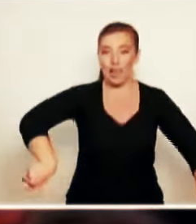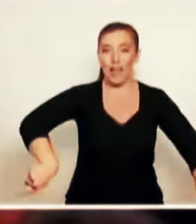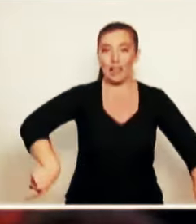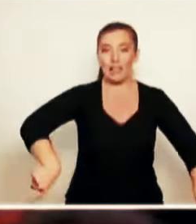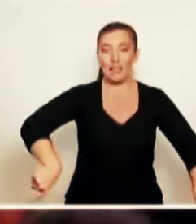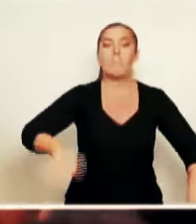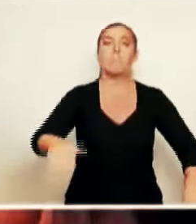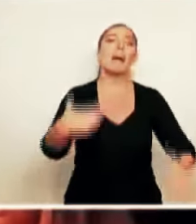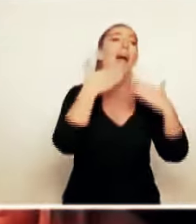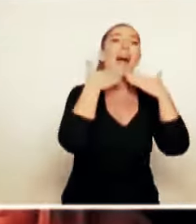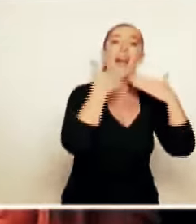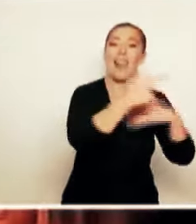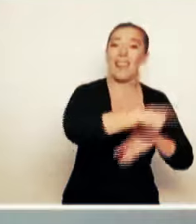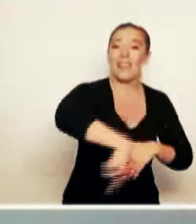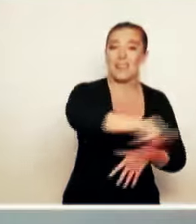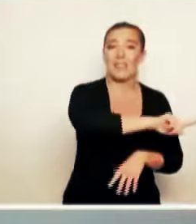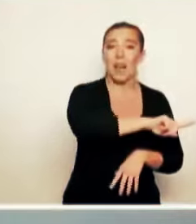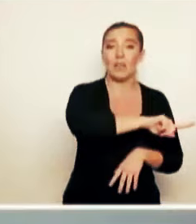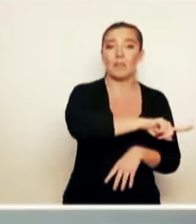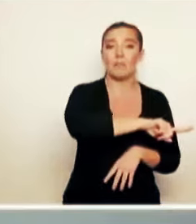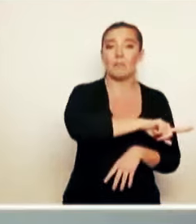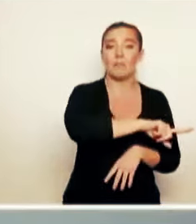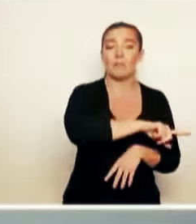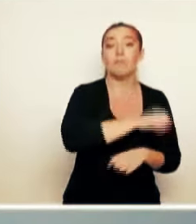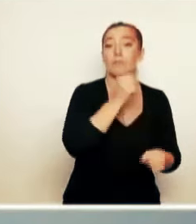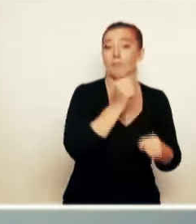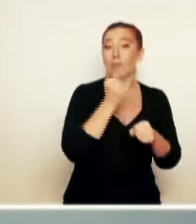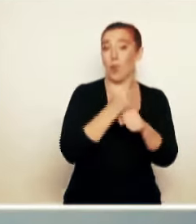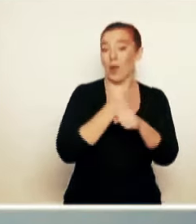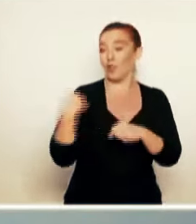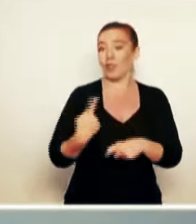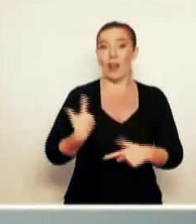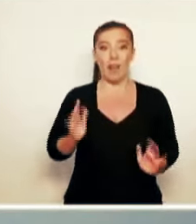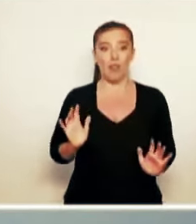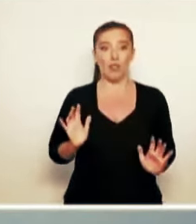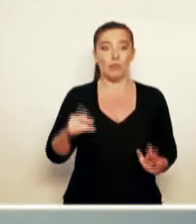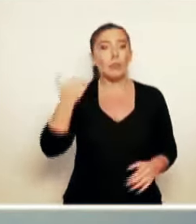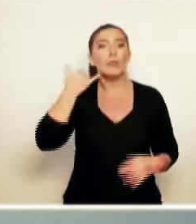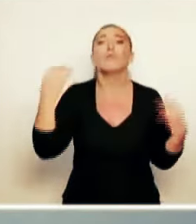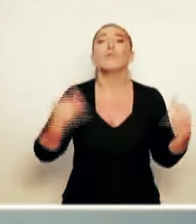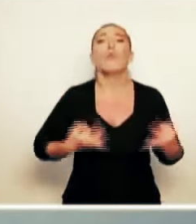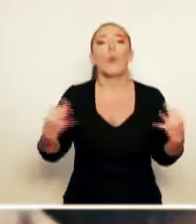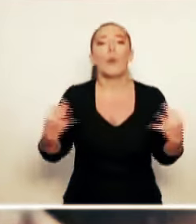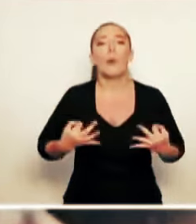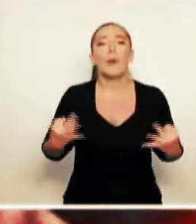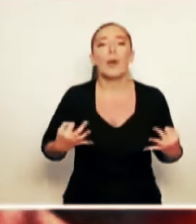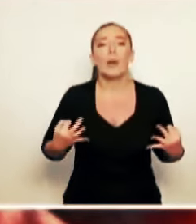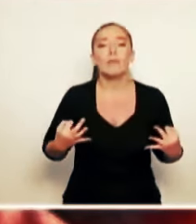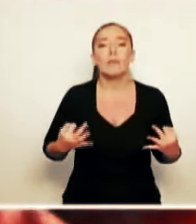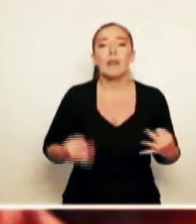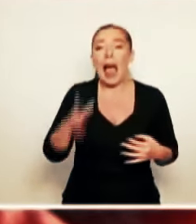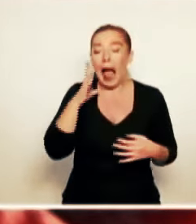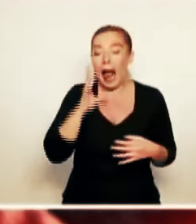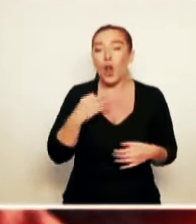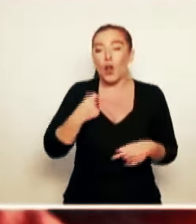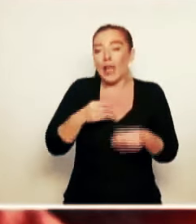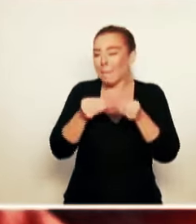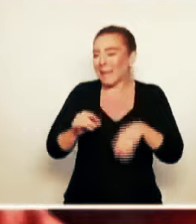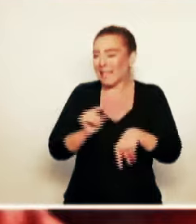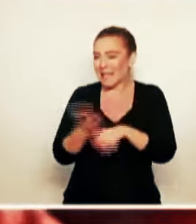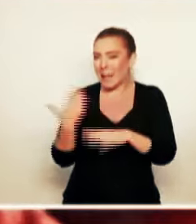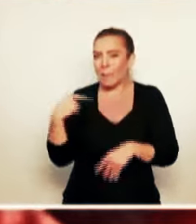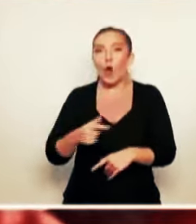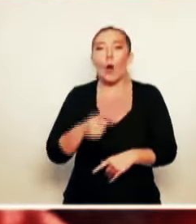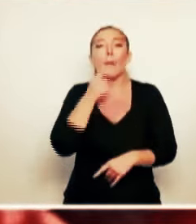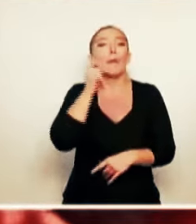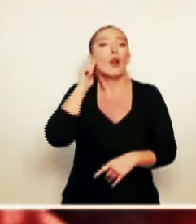para agradecer lo que habíamos hecho. Y estuvo muy bien hecho, además, porque era algo que recién empezaba. Globan era